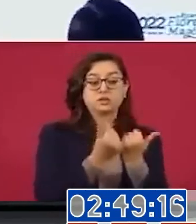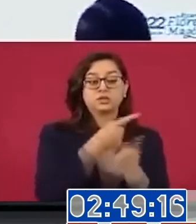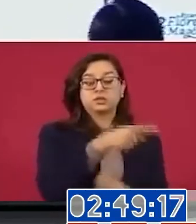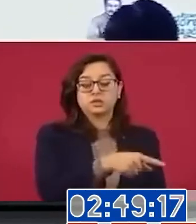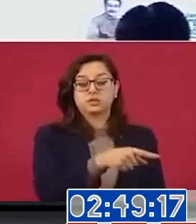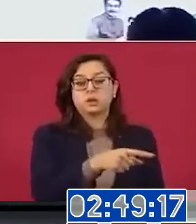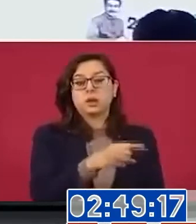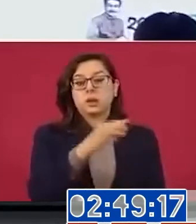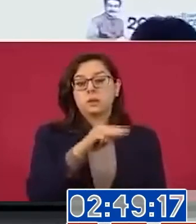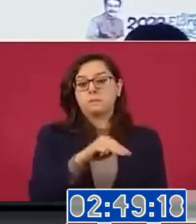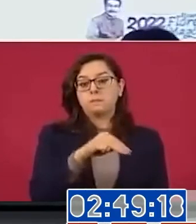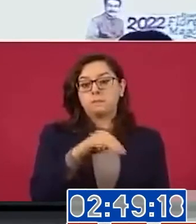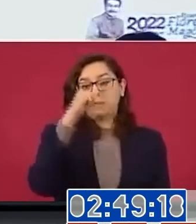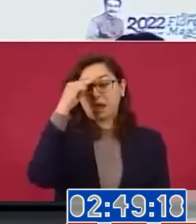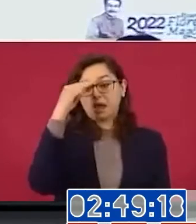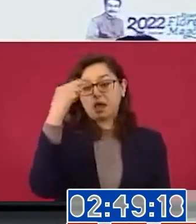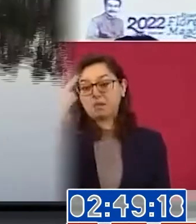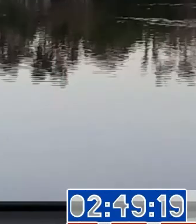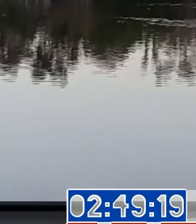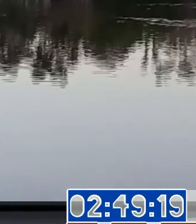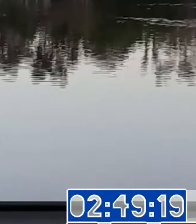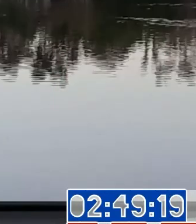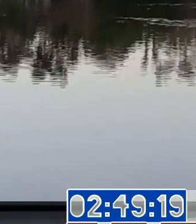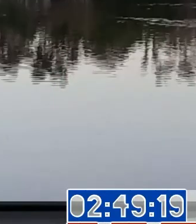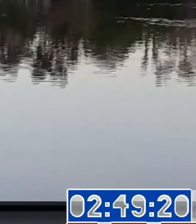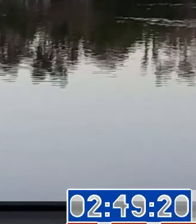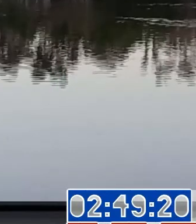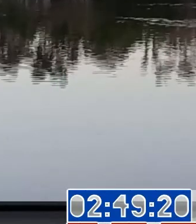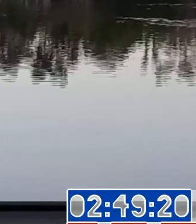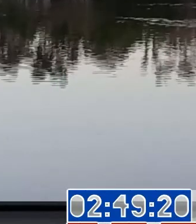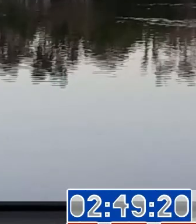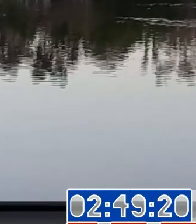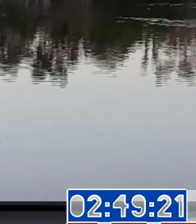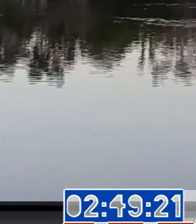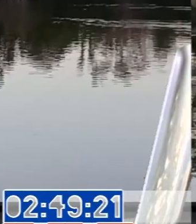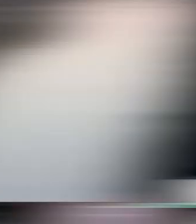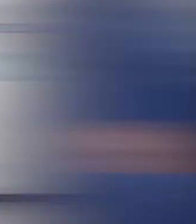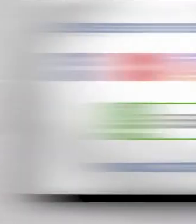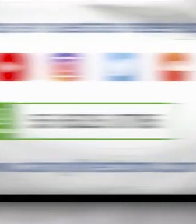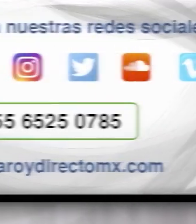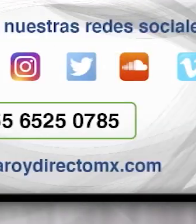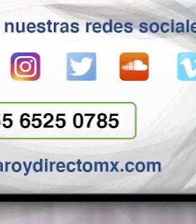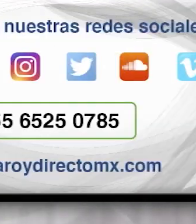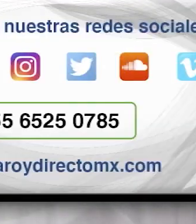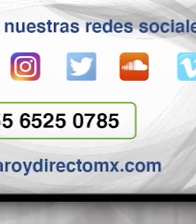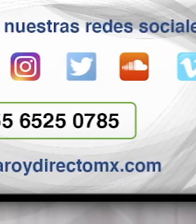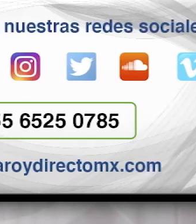la lenta Fiscalía, y autónoma, claro, Fiscalía General de la República en México.